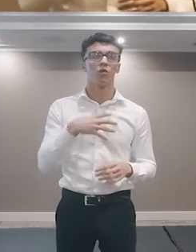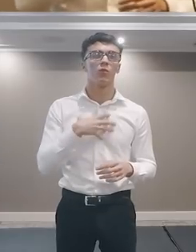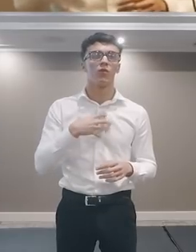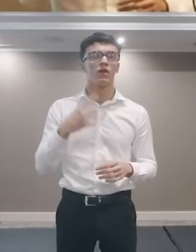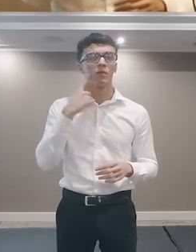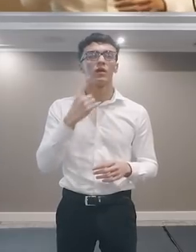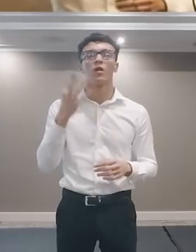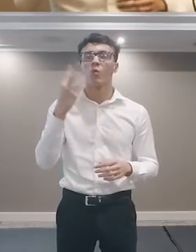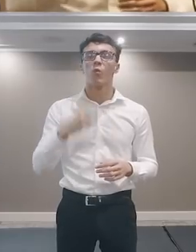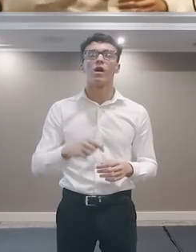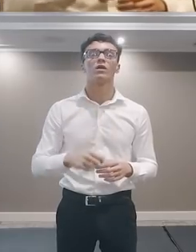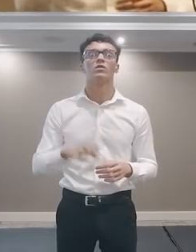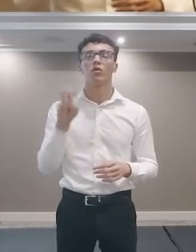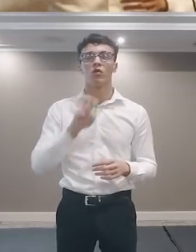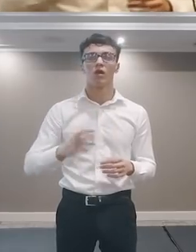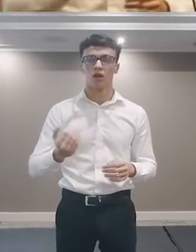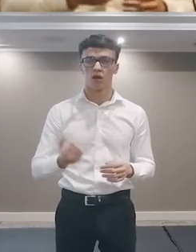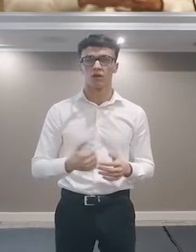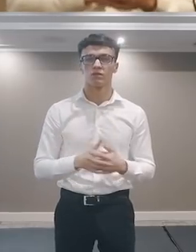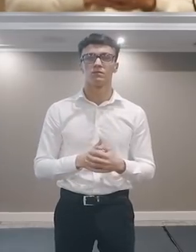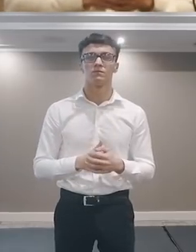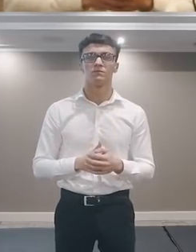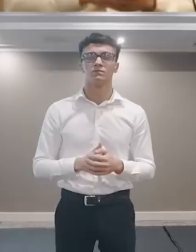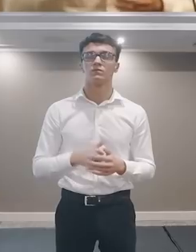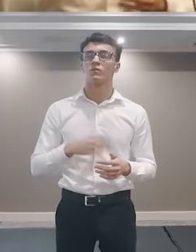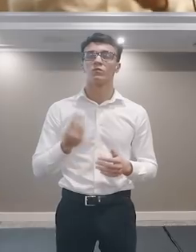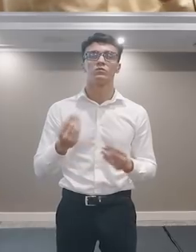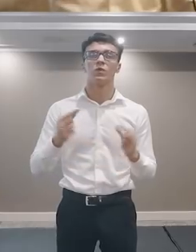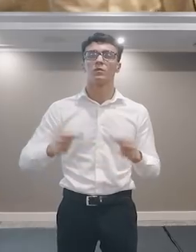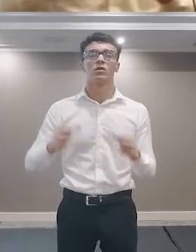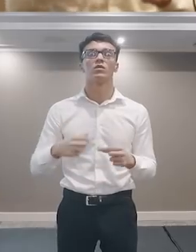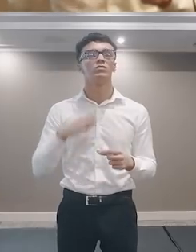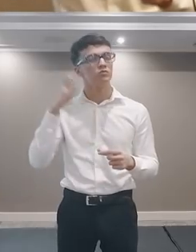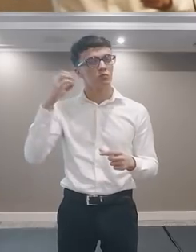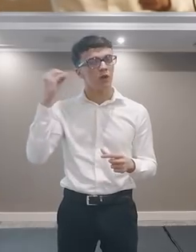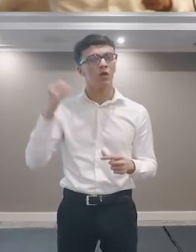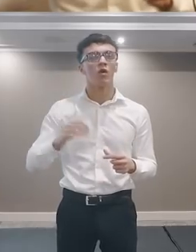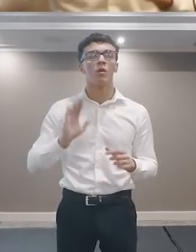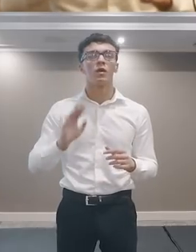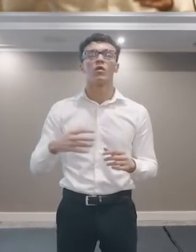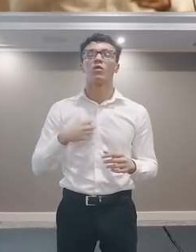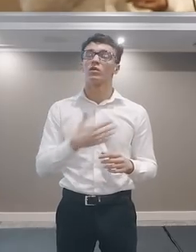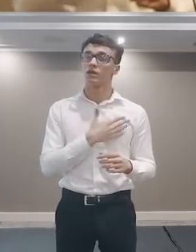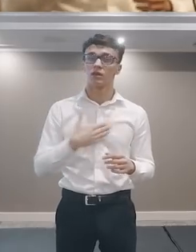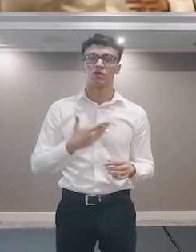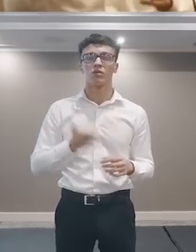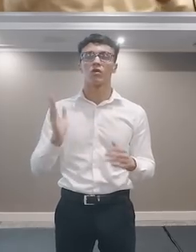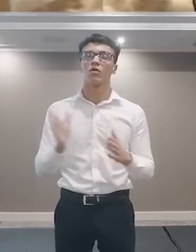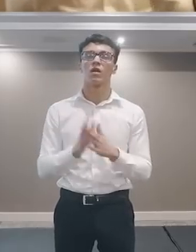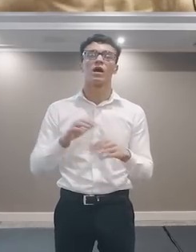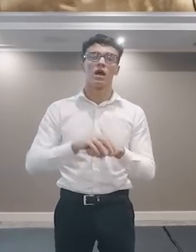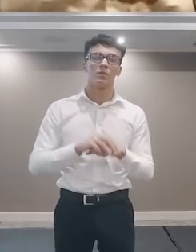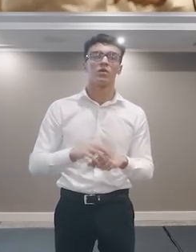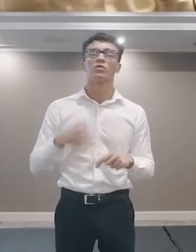las vacaciones que realmente porque muchos de nosotros tenemos sueños hemos tenido sueños quiero ir aquí o con mis amigos o con mi